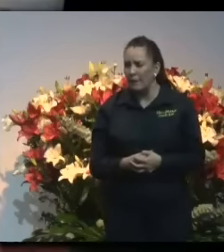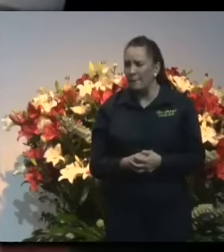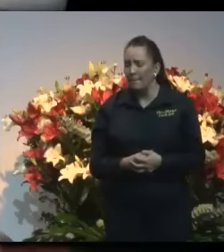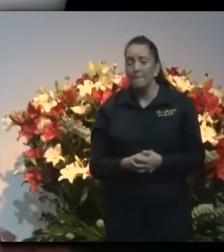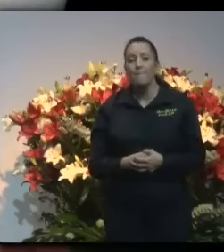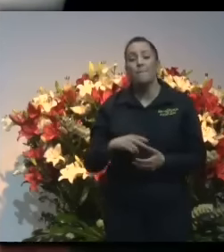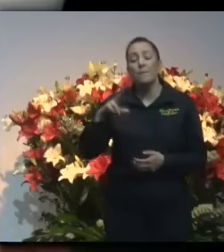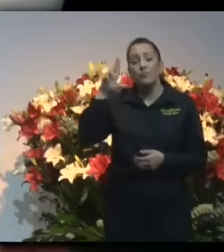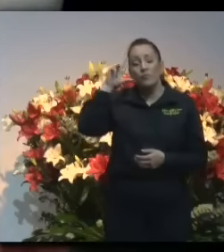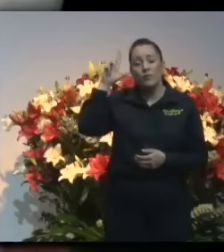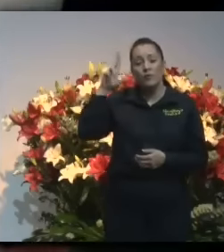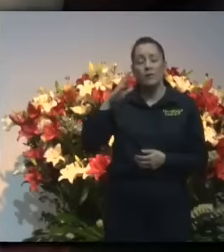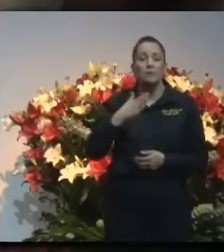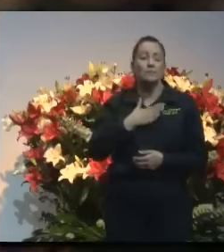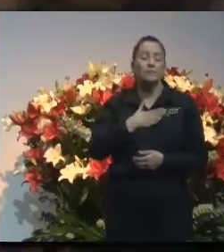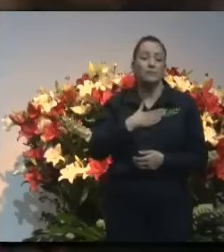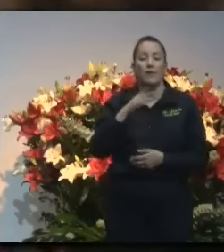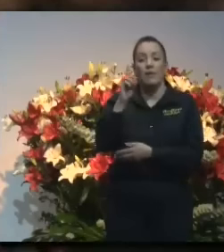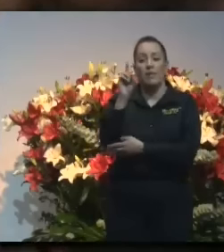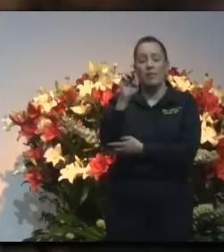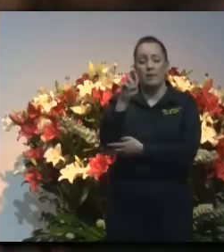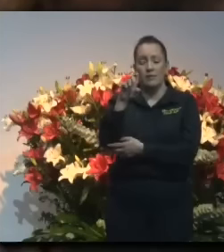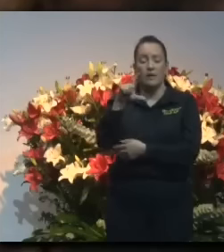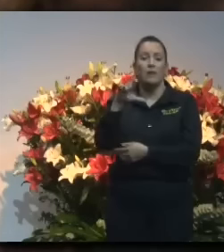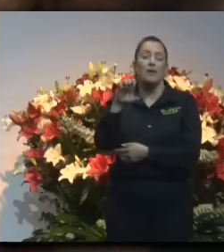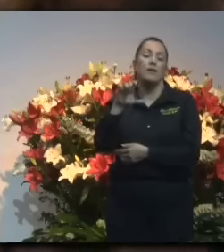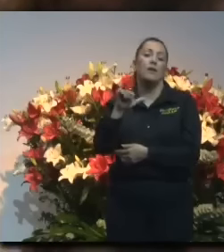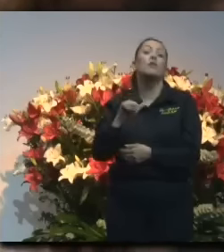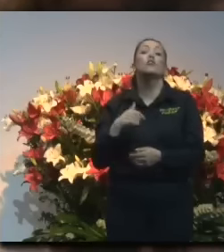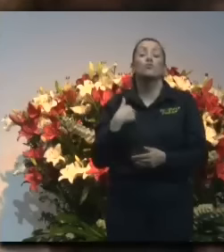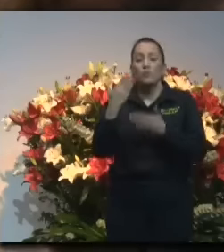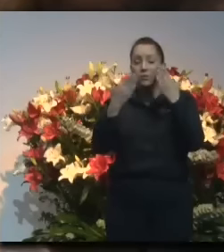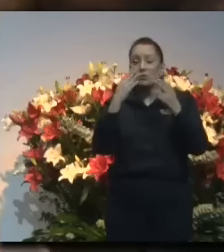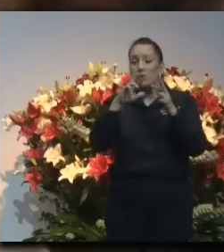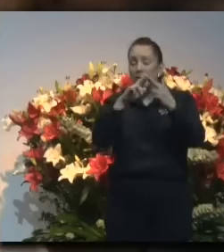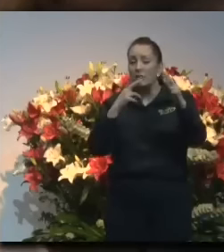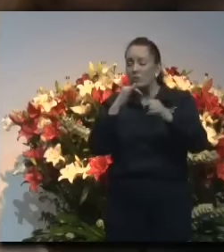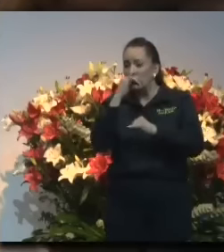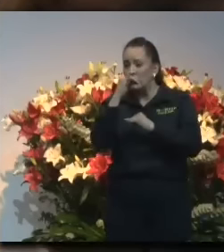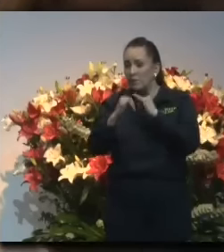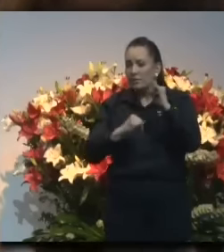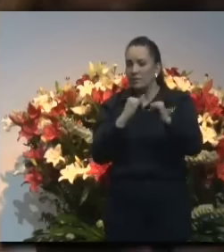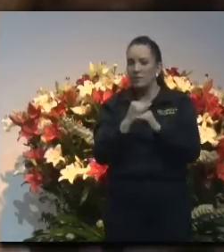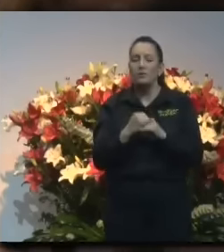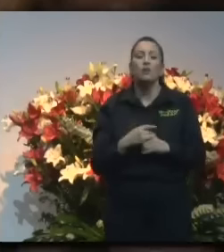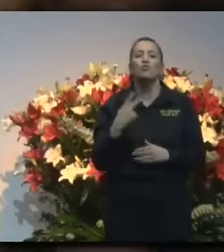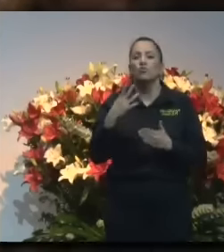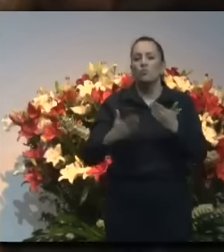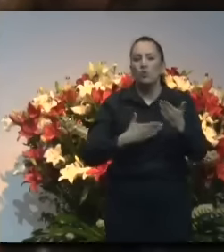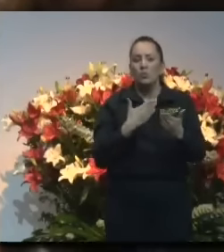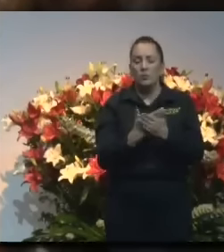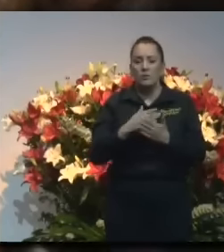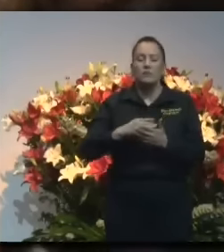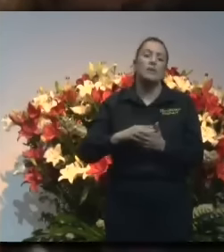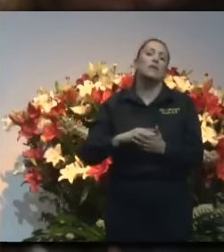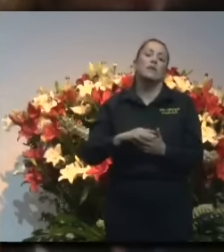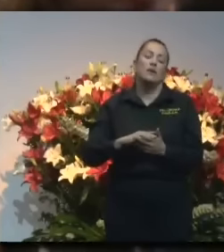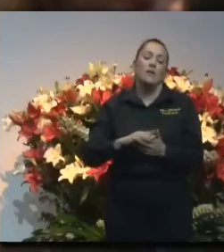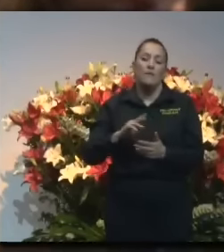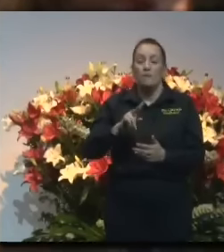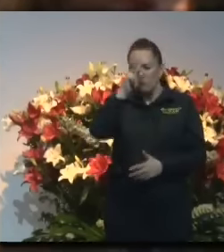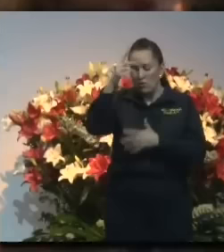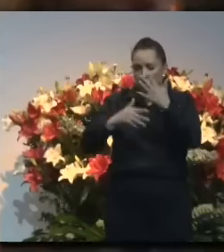Hola, Xochitl, mi nombre es Daniela Chagra, estudiante de Relaciones Internacionales. En torno a tus propuestas sobre la violencia de género y el acceso a la